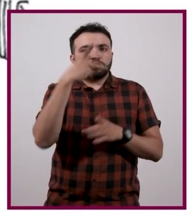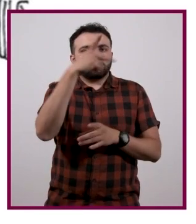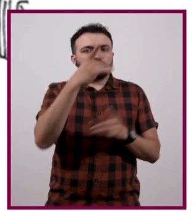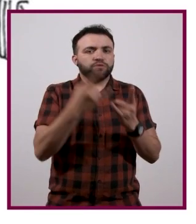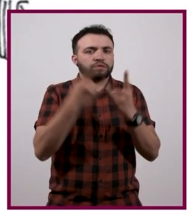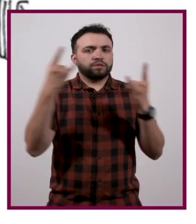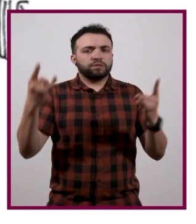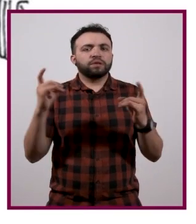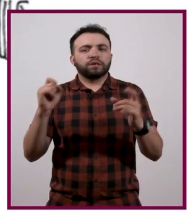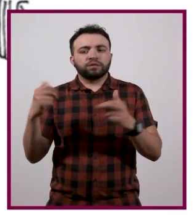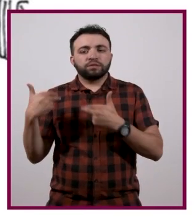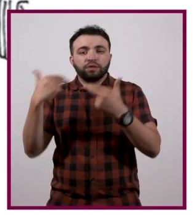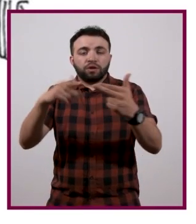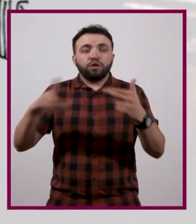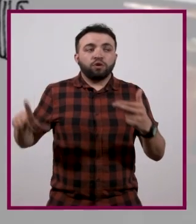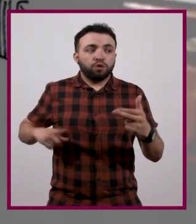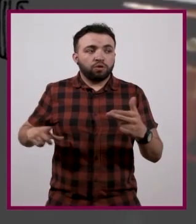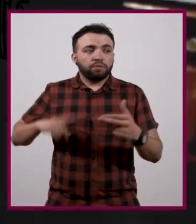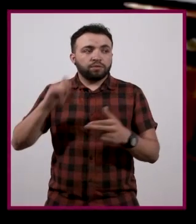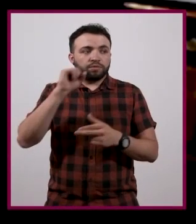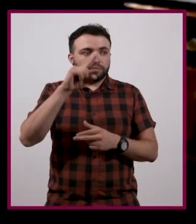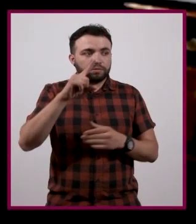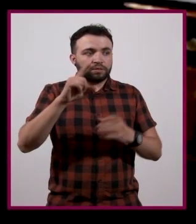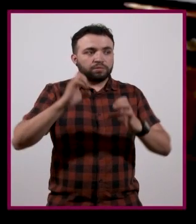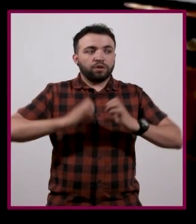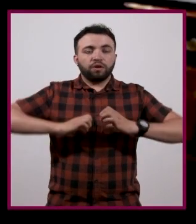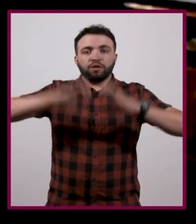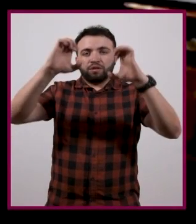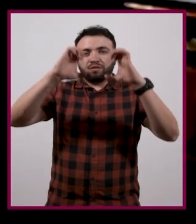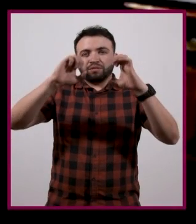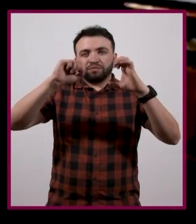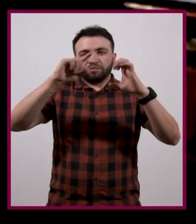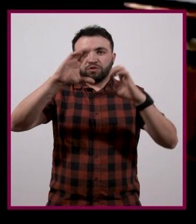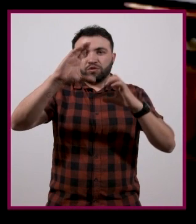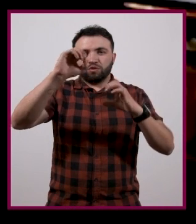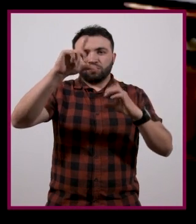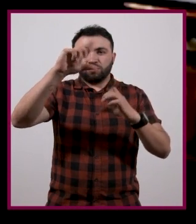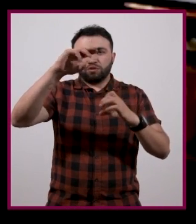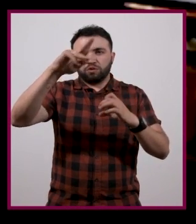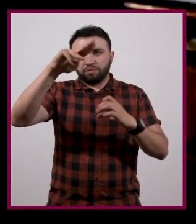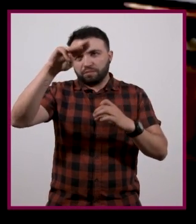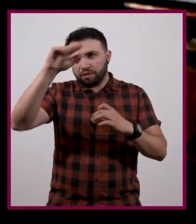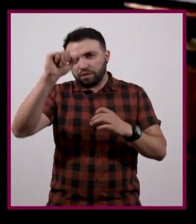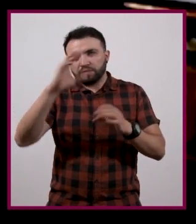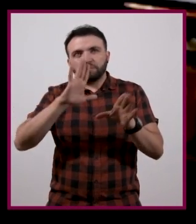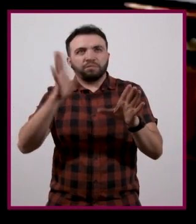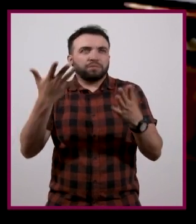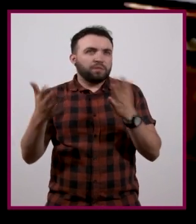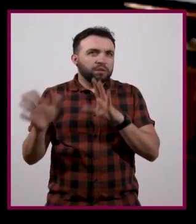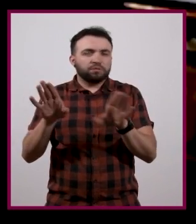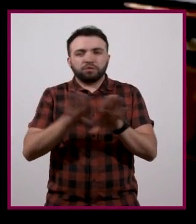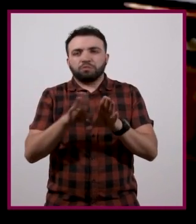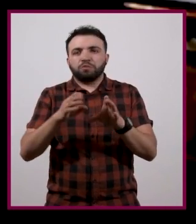gobernó justo desde el edificio de las columnas entre el año 800 y piquito y el